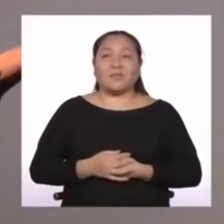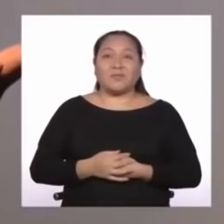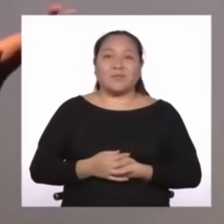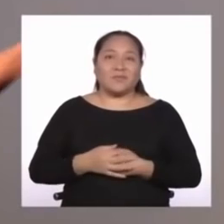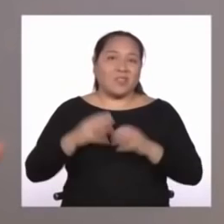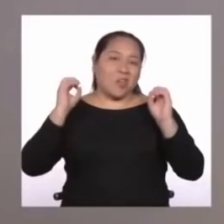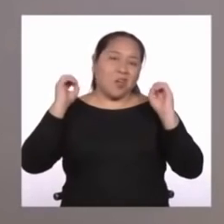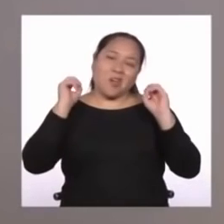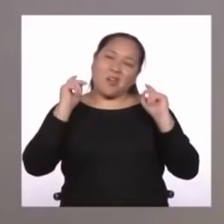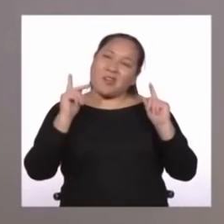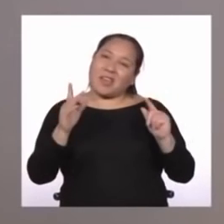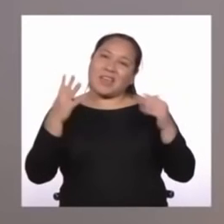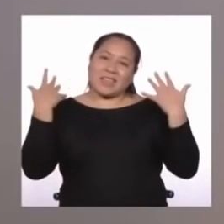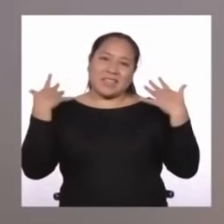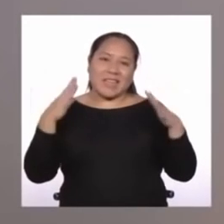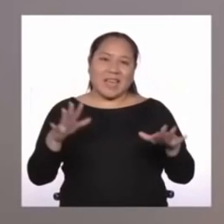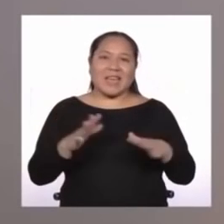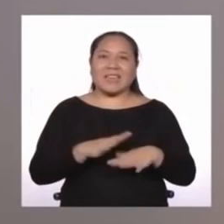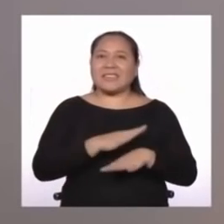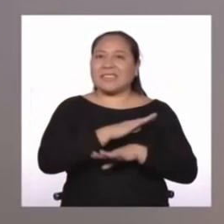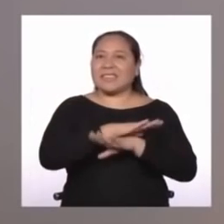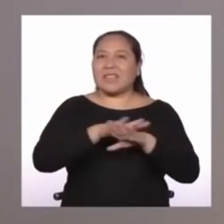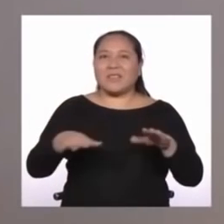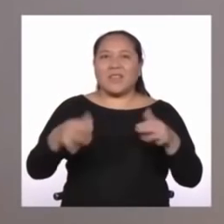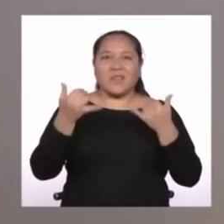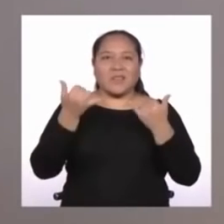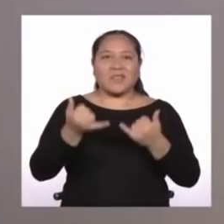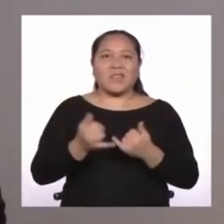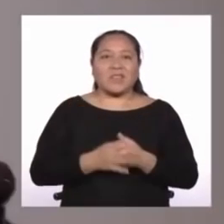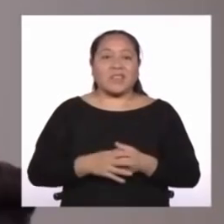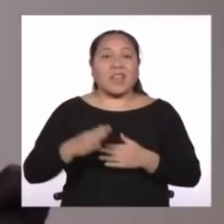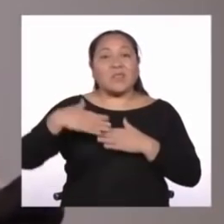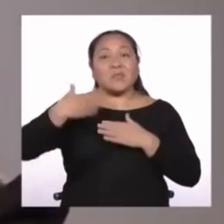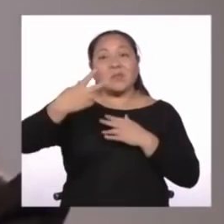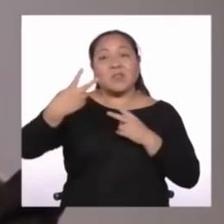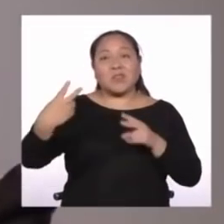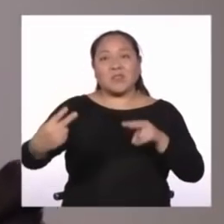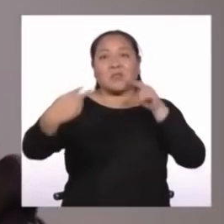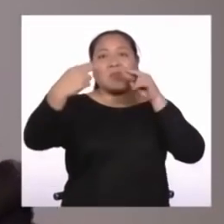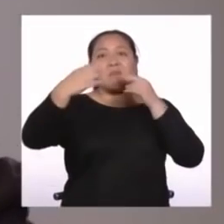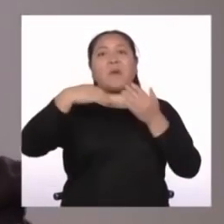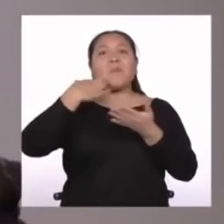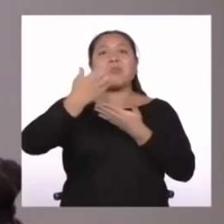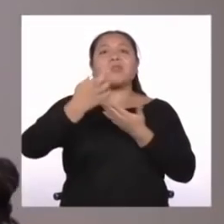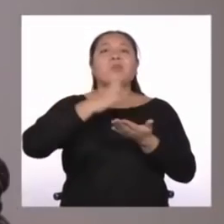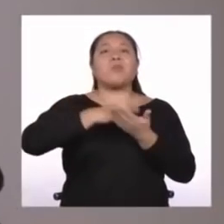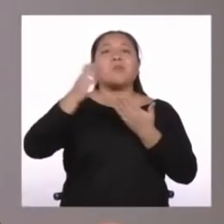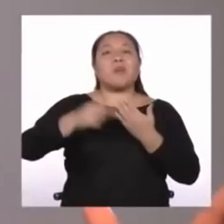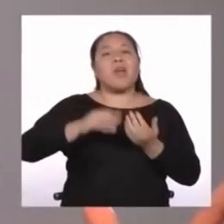Bueno, esto ha sido todo por hoy. Nos vemos en un próximo episodio de Aprendo en